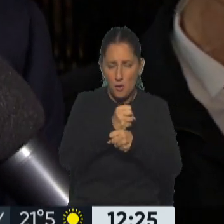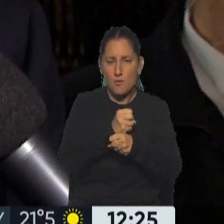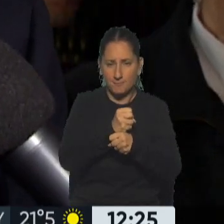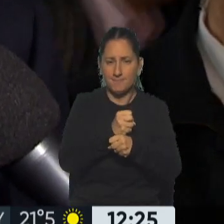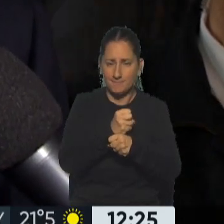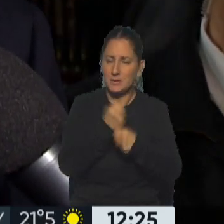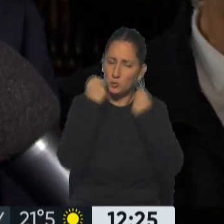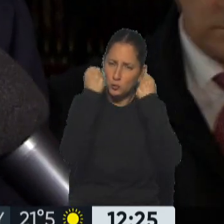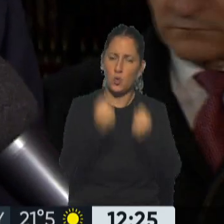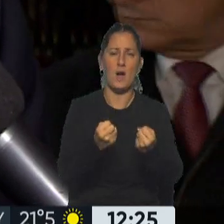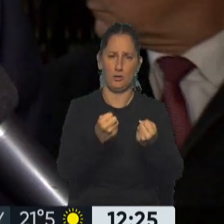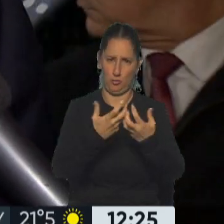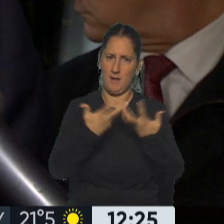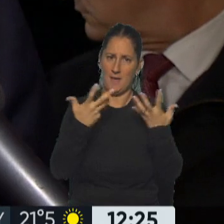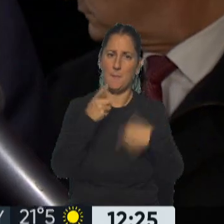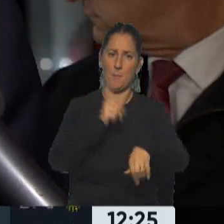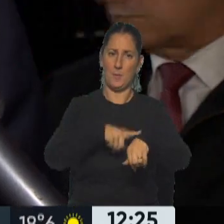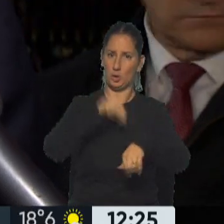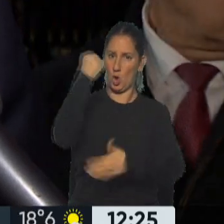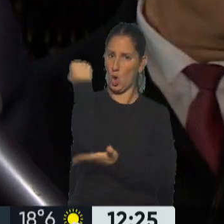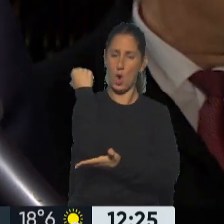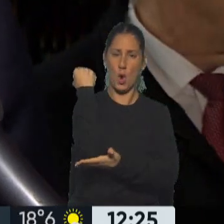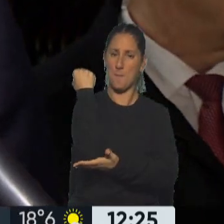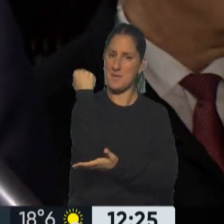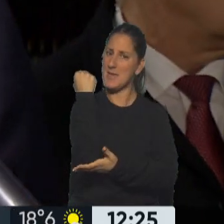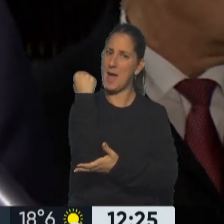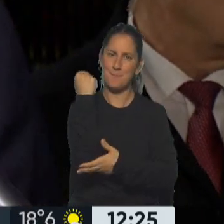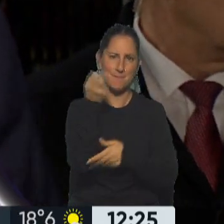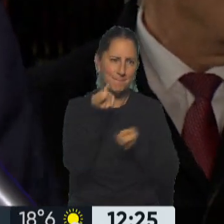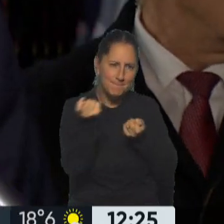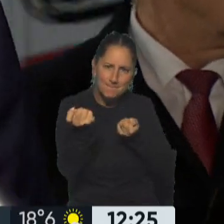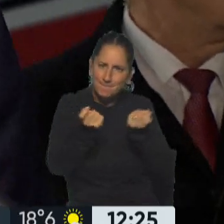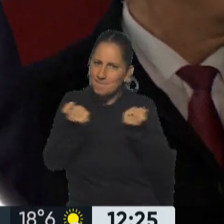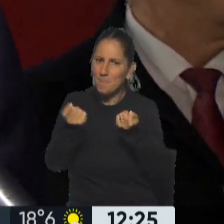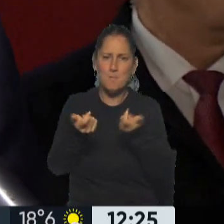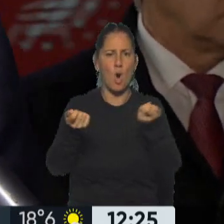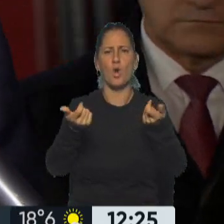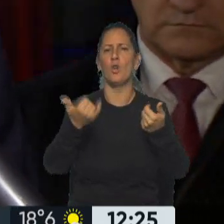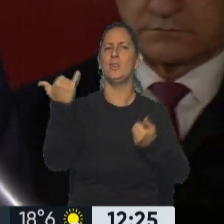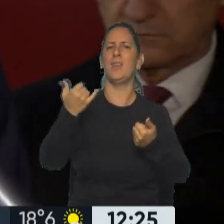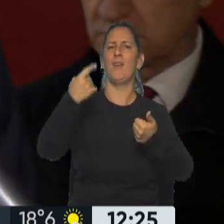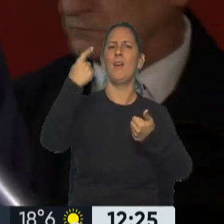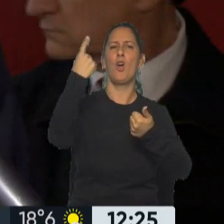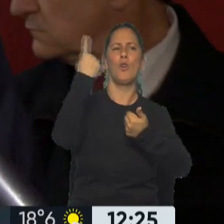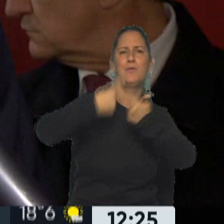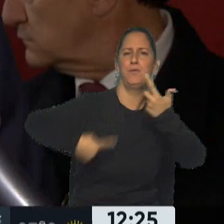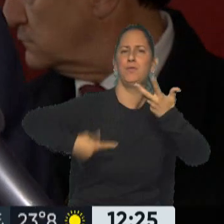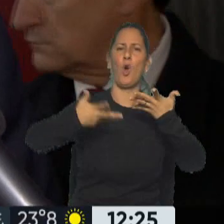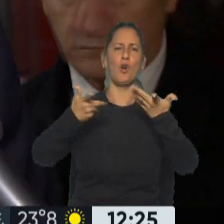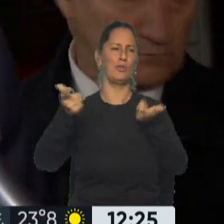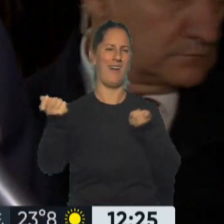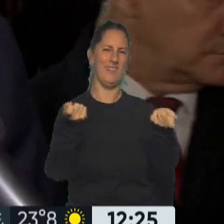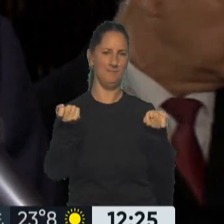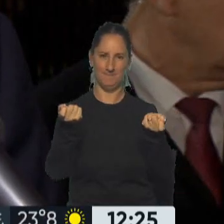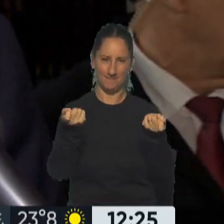está haciendo un esfuerzo enorme en una economía que tiene una caja de herramientas cortas digamos no tiene una caja de herramientas amplia y está utilizando